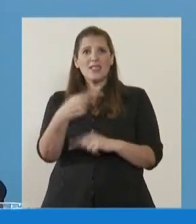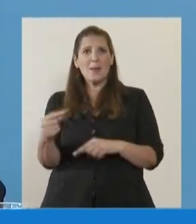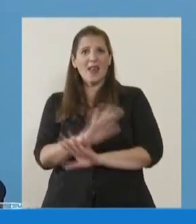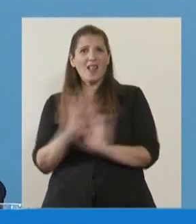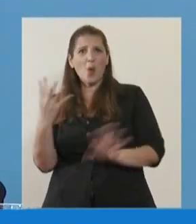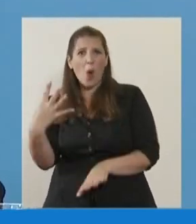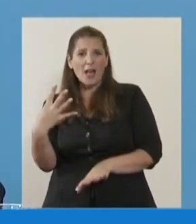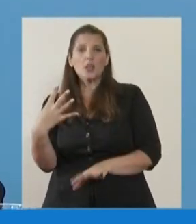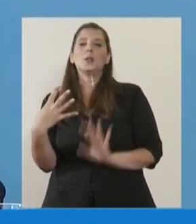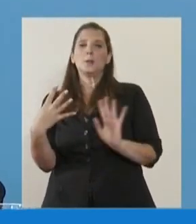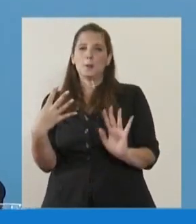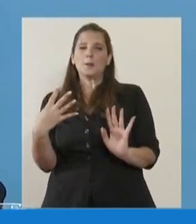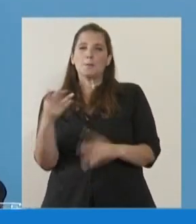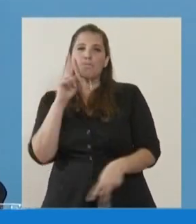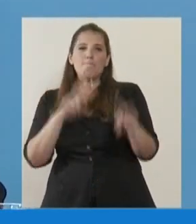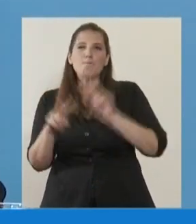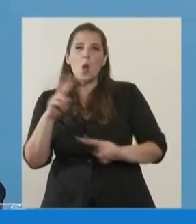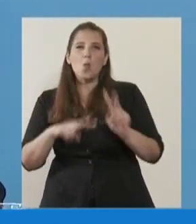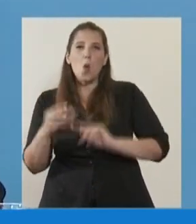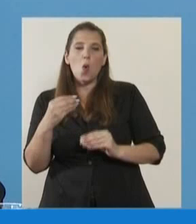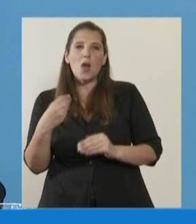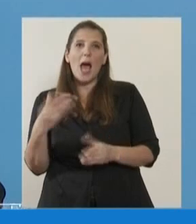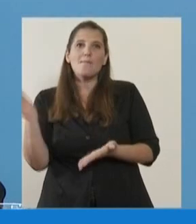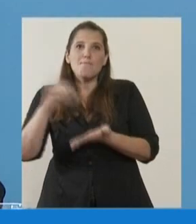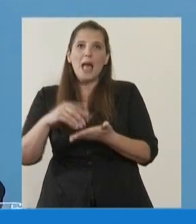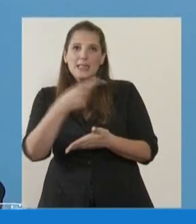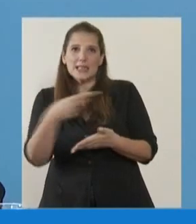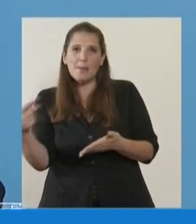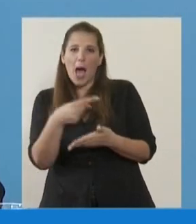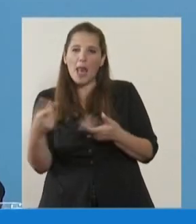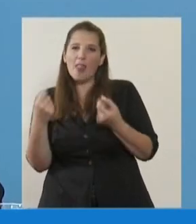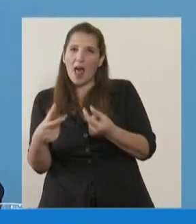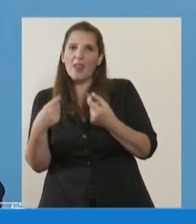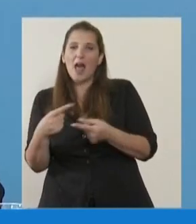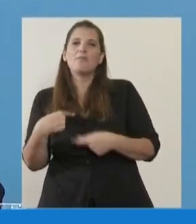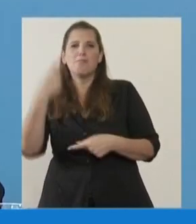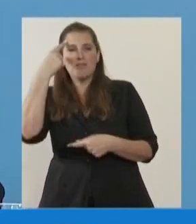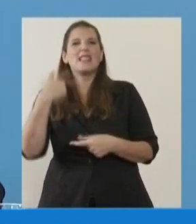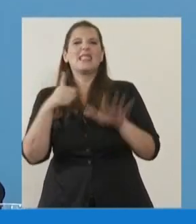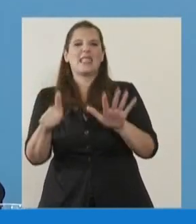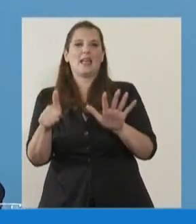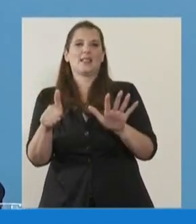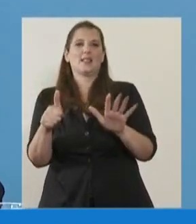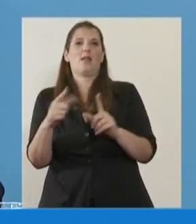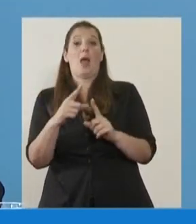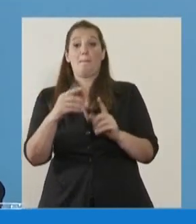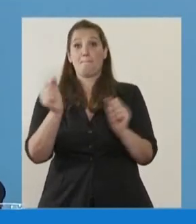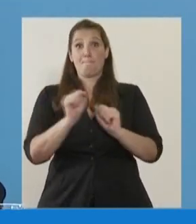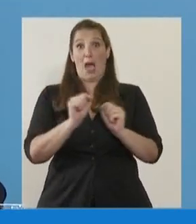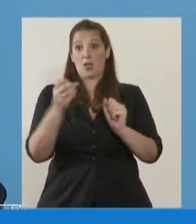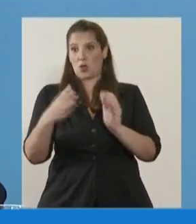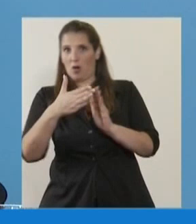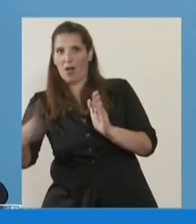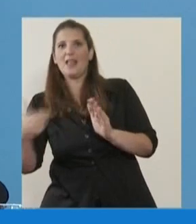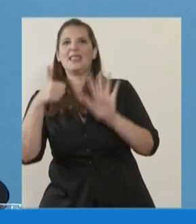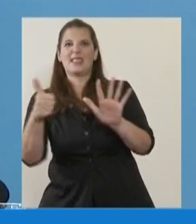garantizar vuelos durante la mayoría de la semana, estamos garantizando 6 vuelos semanales a partir de mayo, de manera